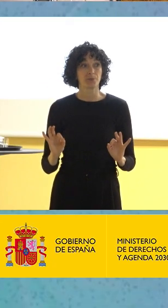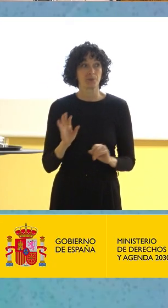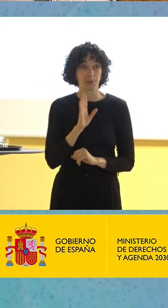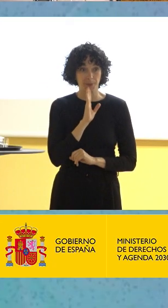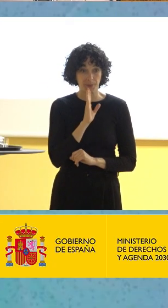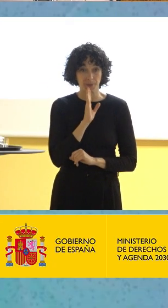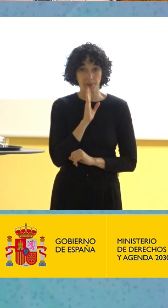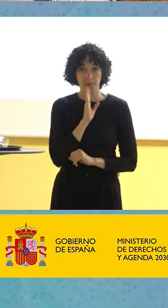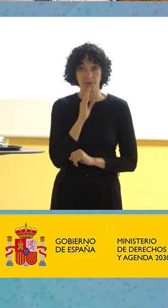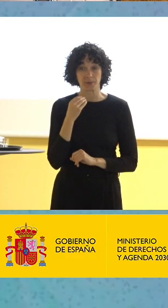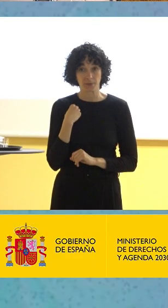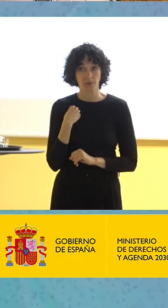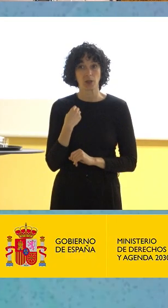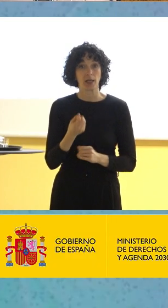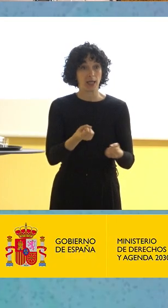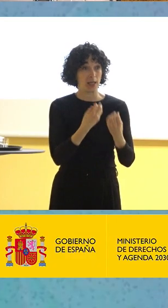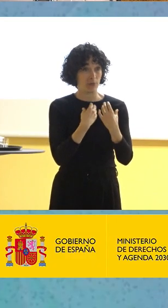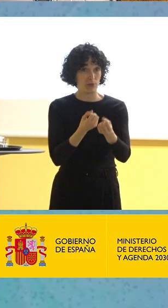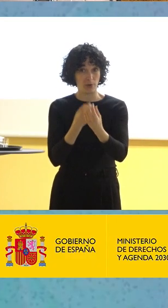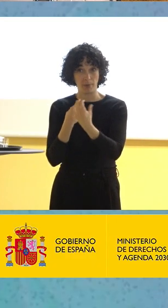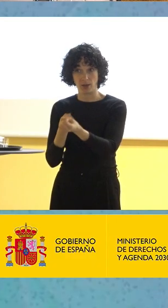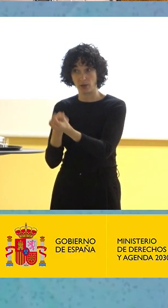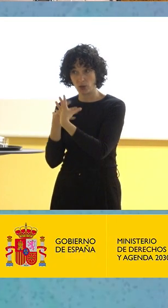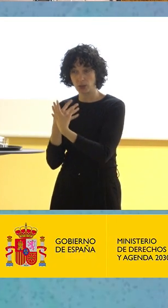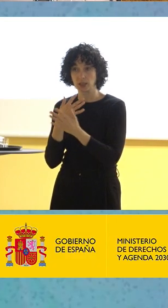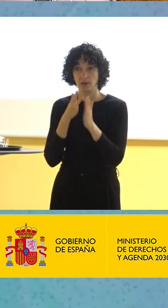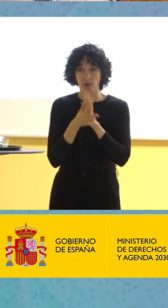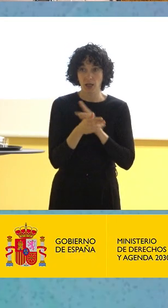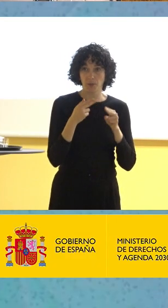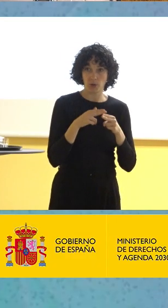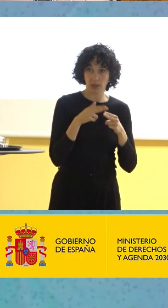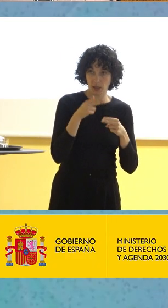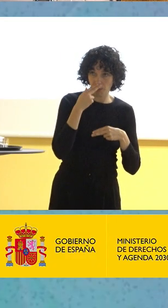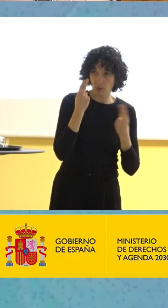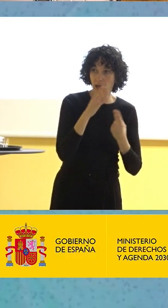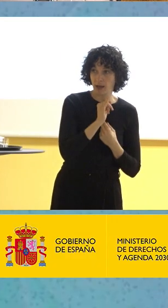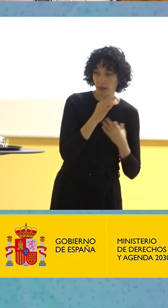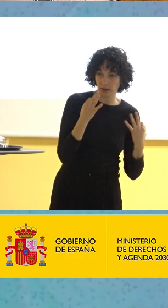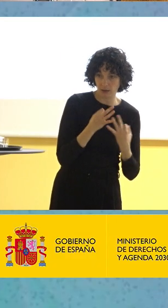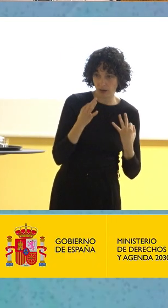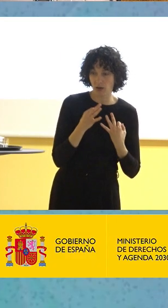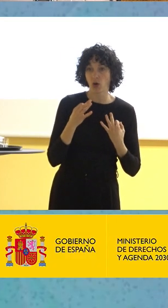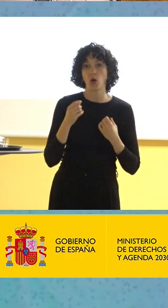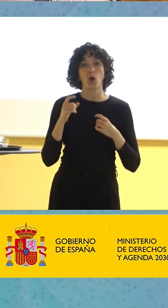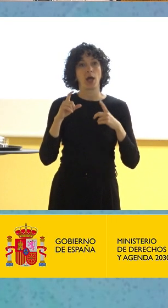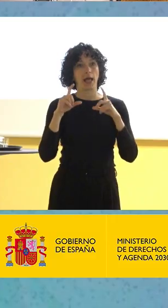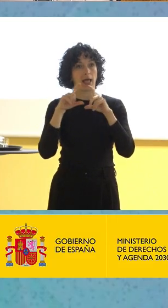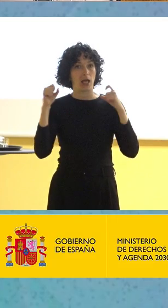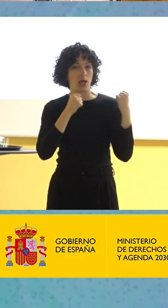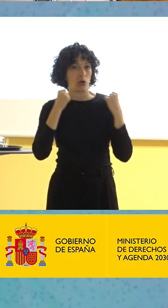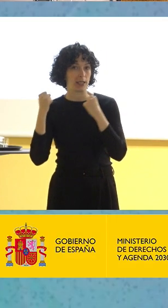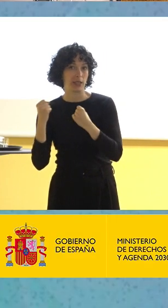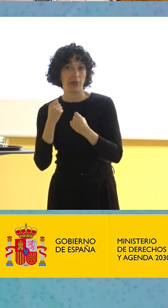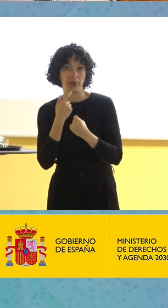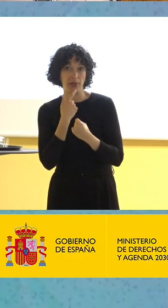¿no? Esta triangulación de información, es decir, conocer qué es lo que aparece en la política pública, qué es lo que dicen los organismos de cómo